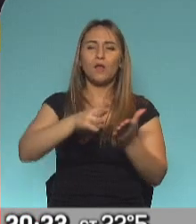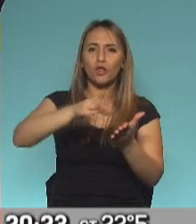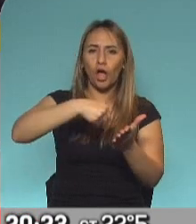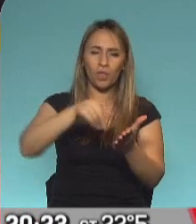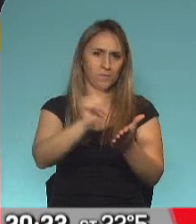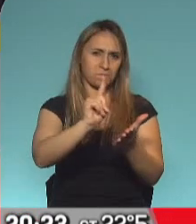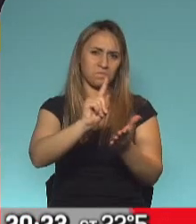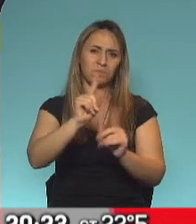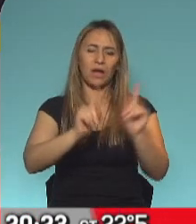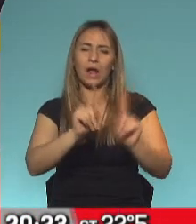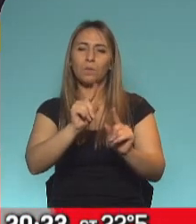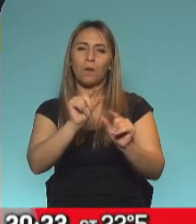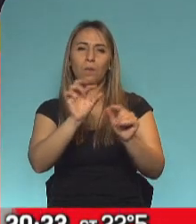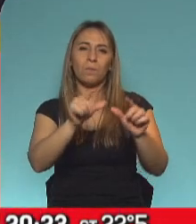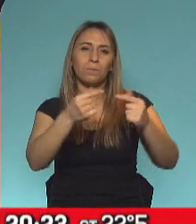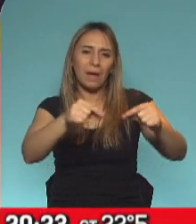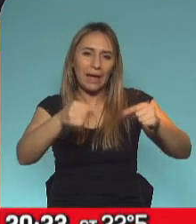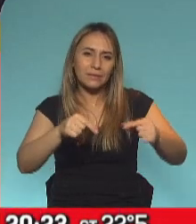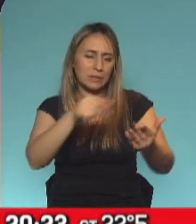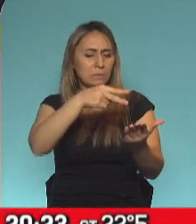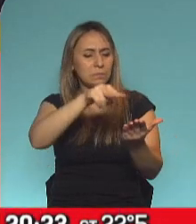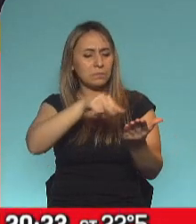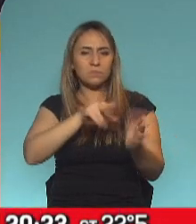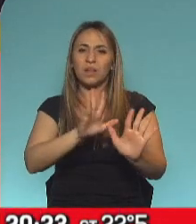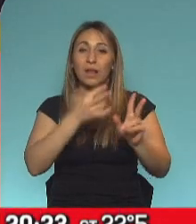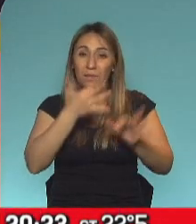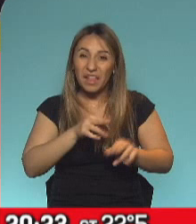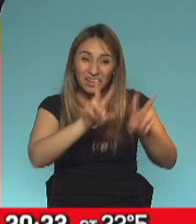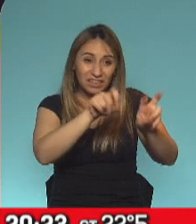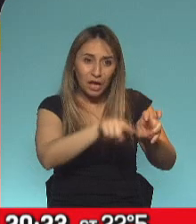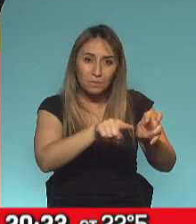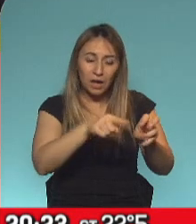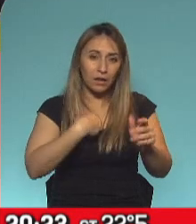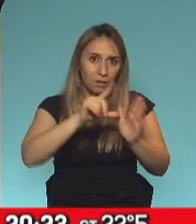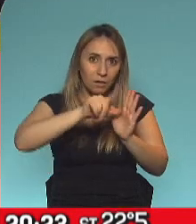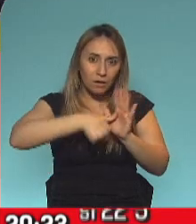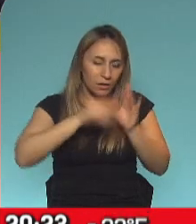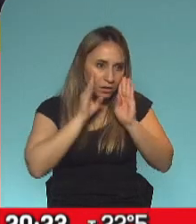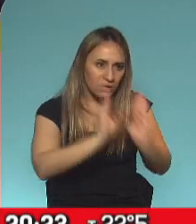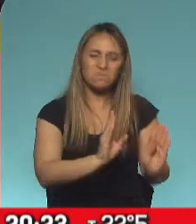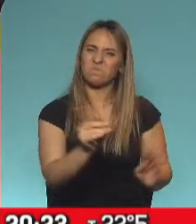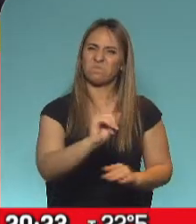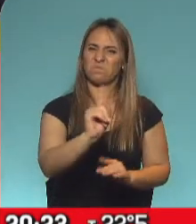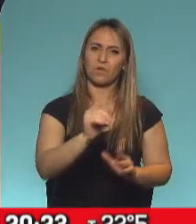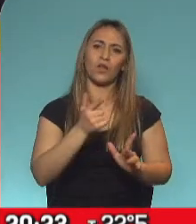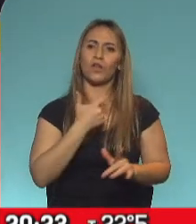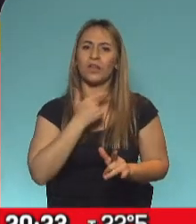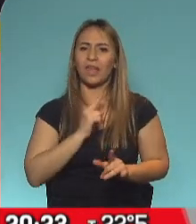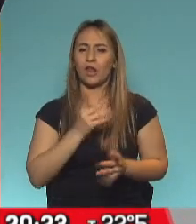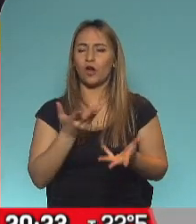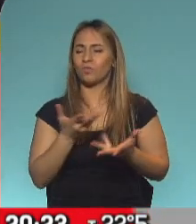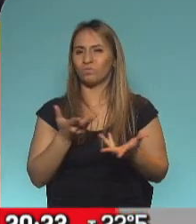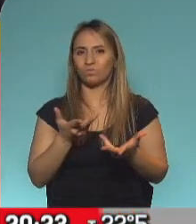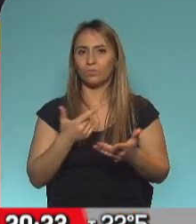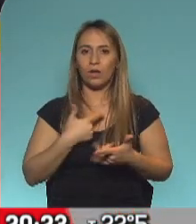haciendo. Tampoco es un tema que me ha ocupado mucho tiempo, no quiero ser injusto con esto y